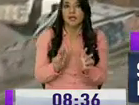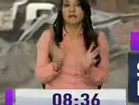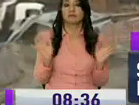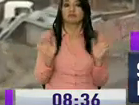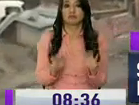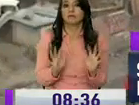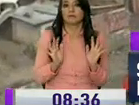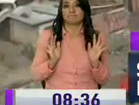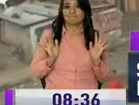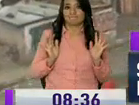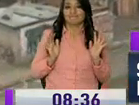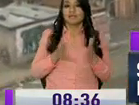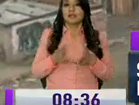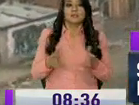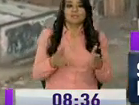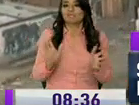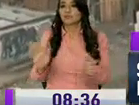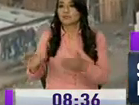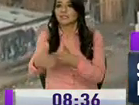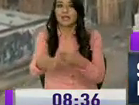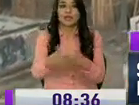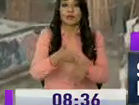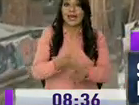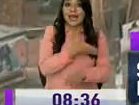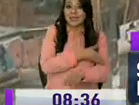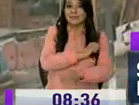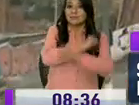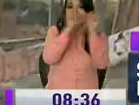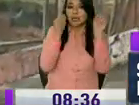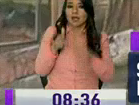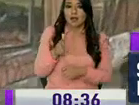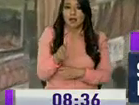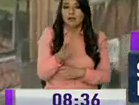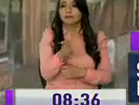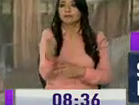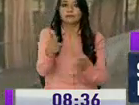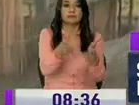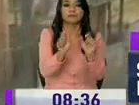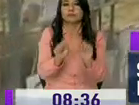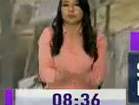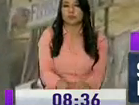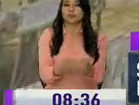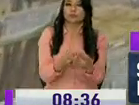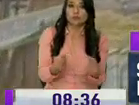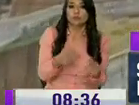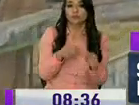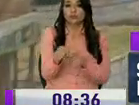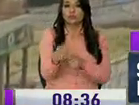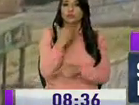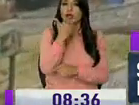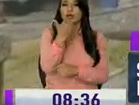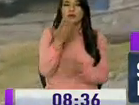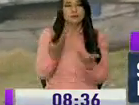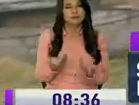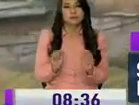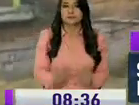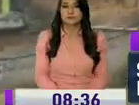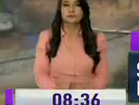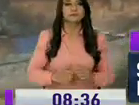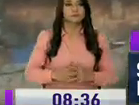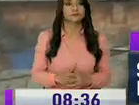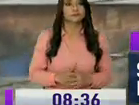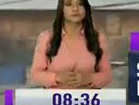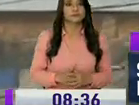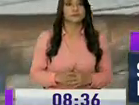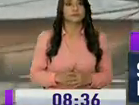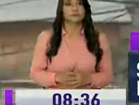llegando hasta este punto como sí lo hacía en la madrugada para poder encontrar un transporte, la movilización